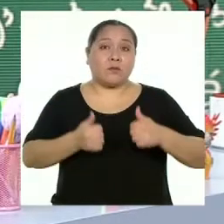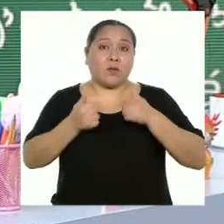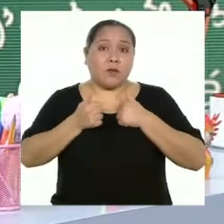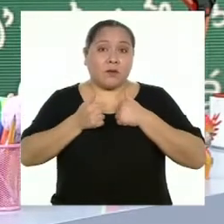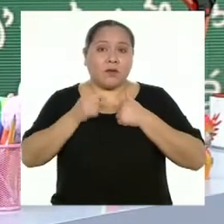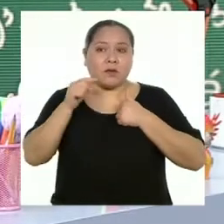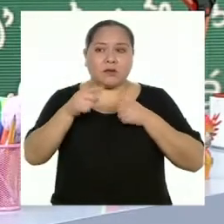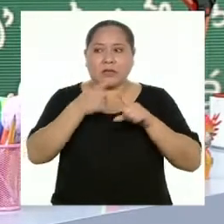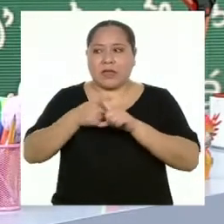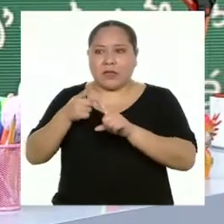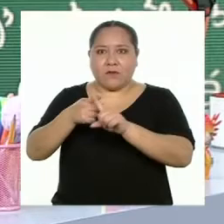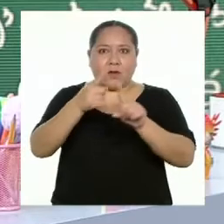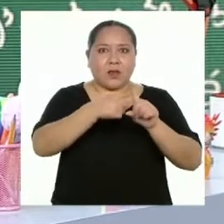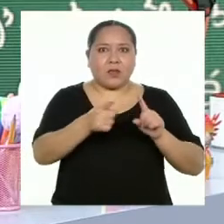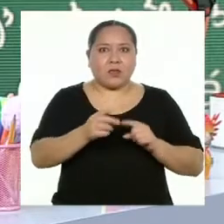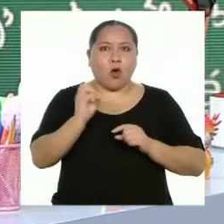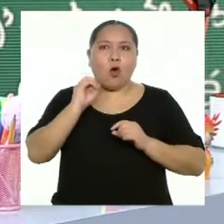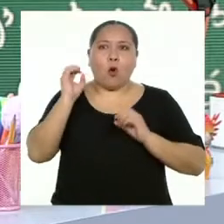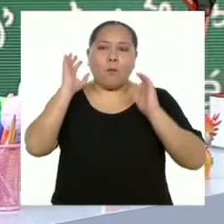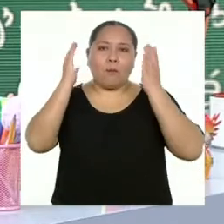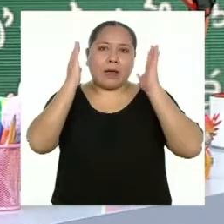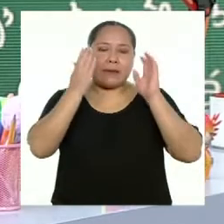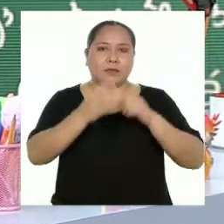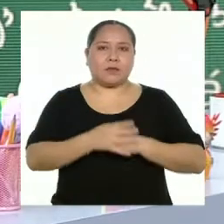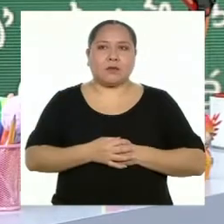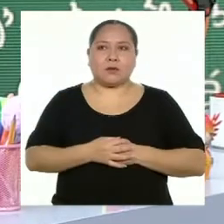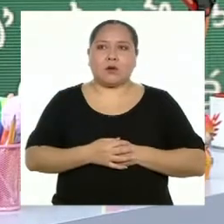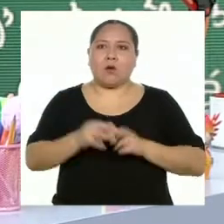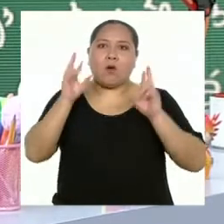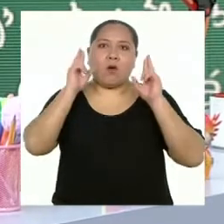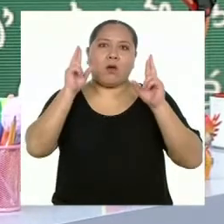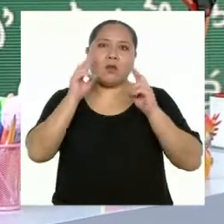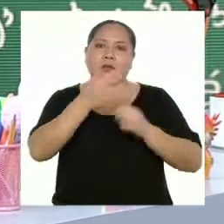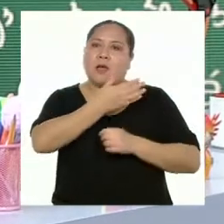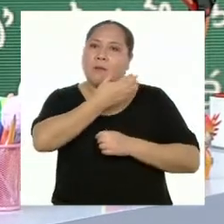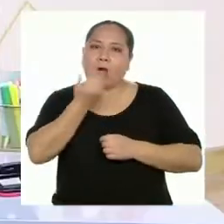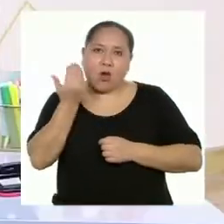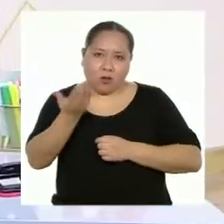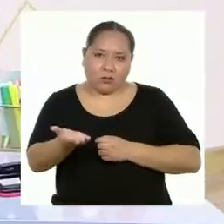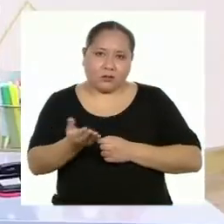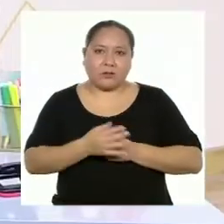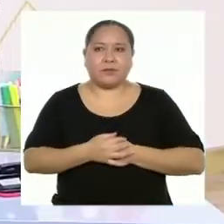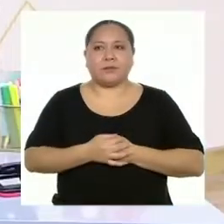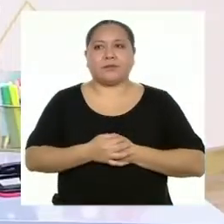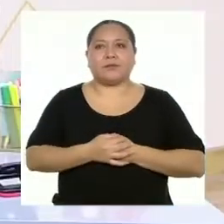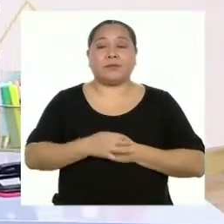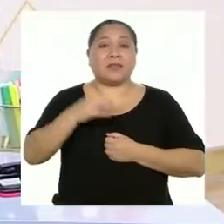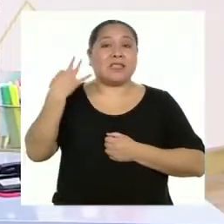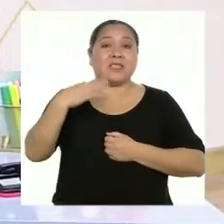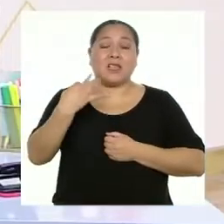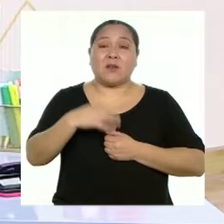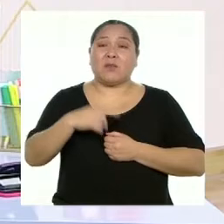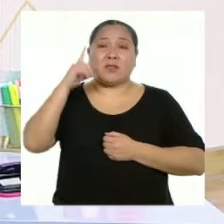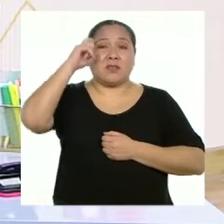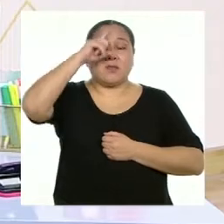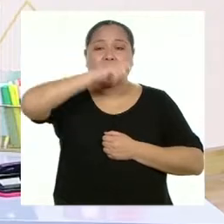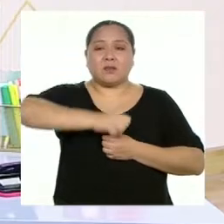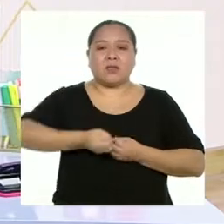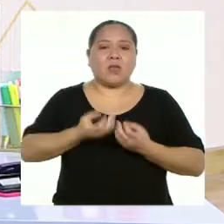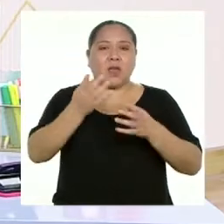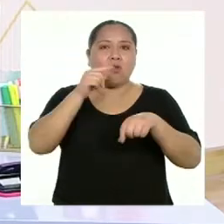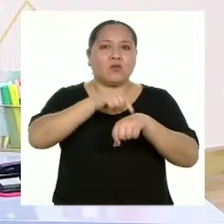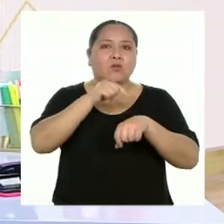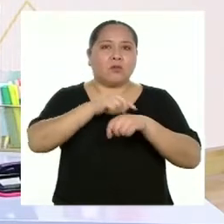serían distintas o muy parecidas? Espero que sean mejores. Siempre es difícil darnos un tiempo